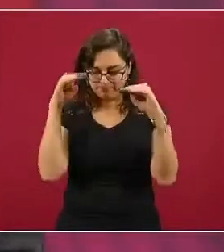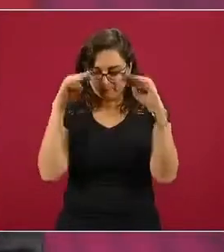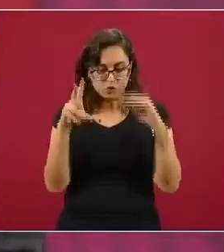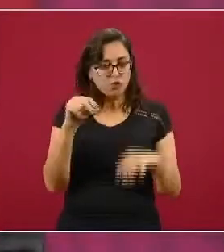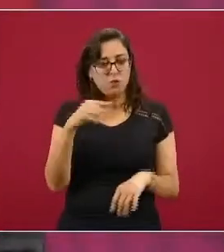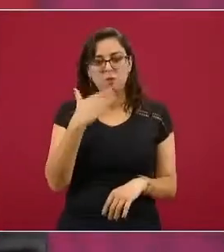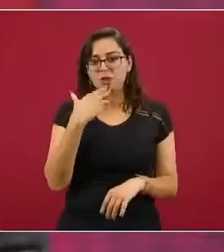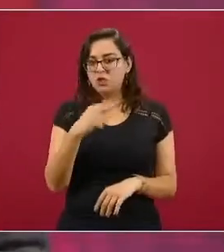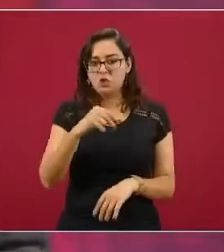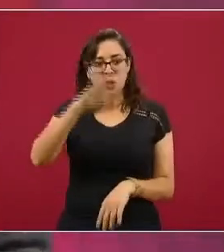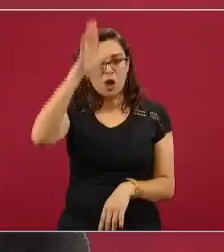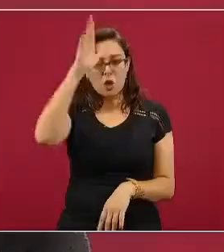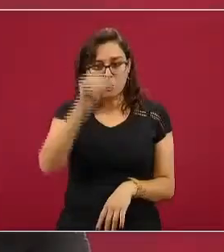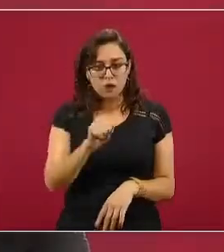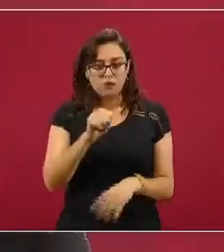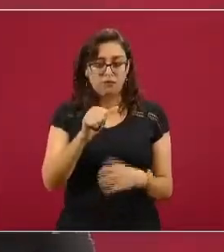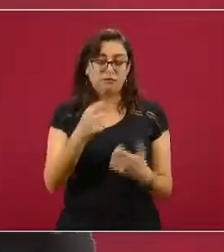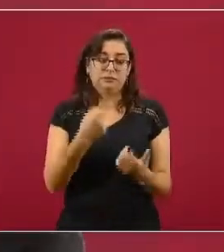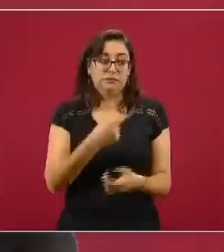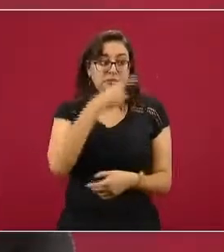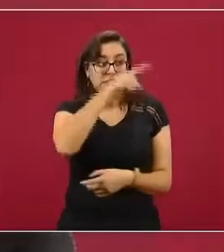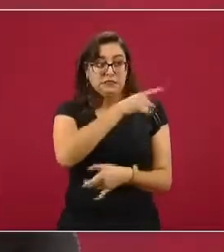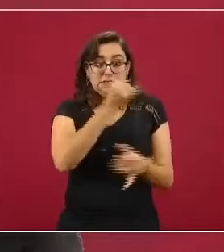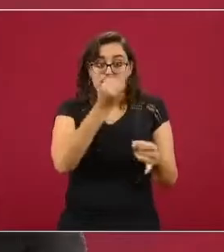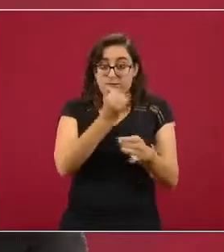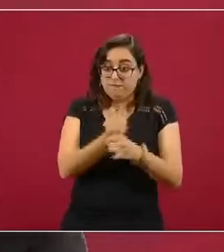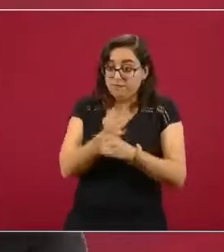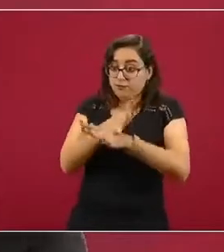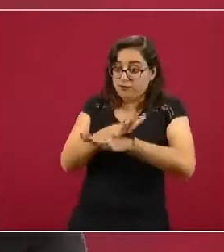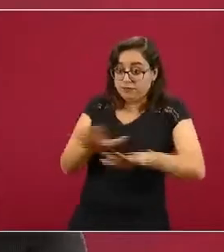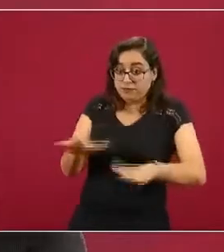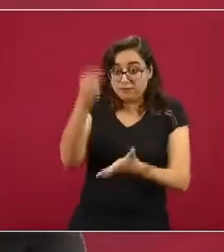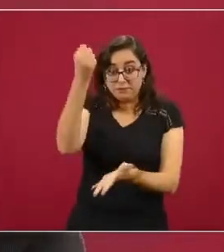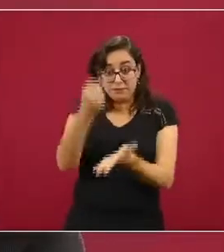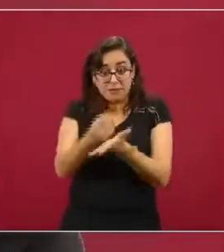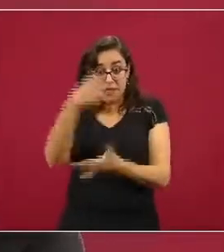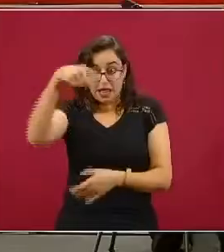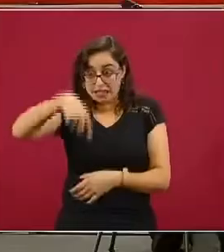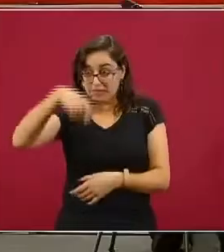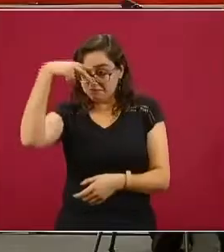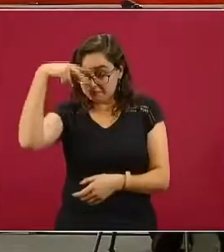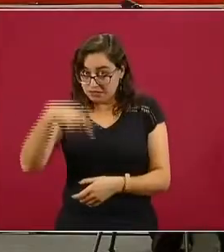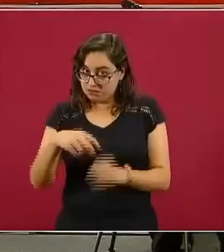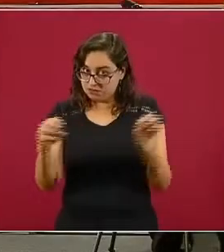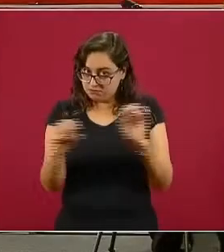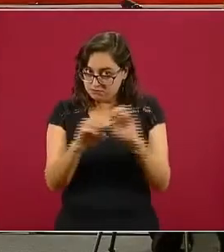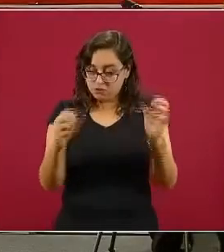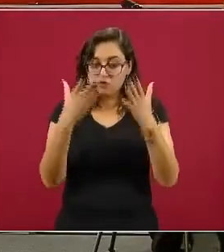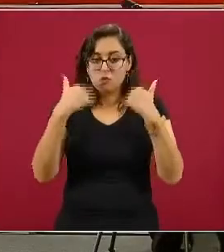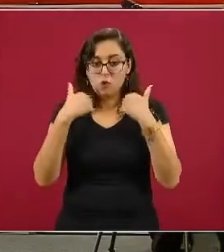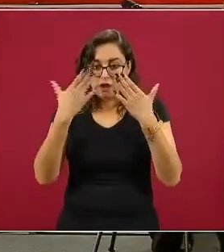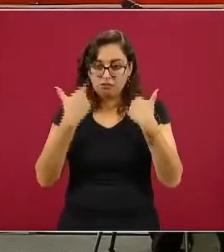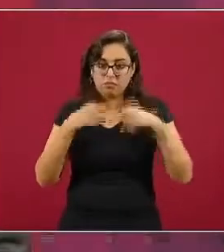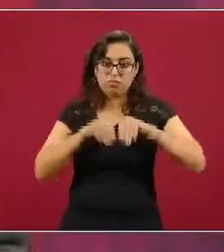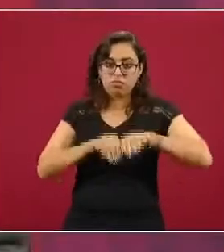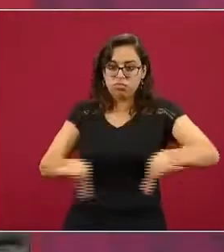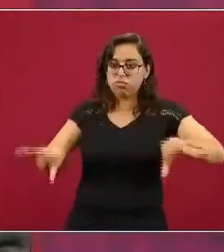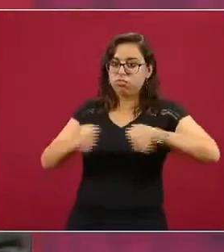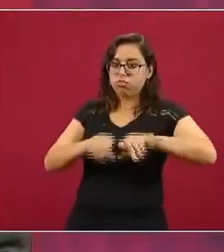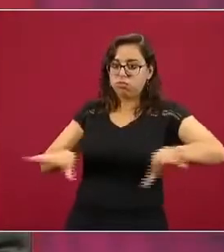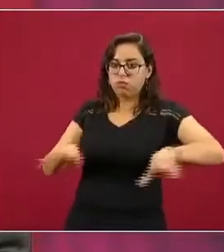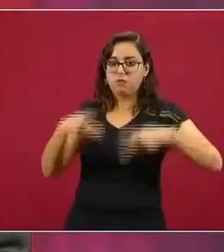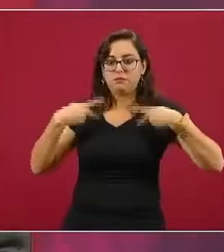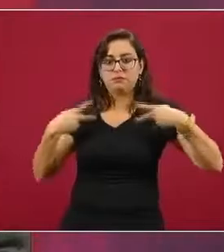distribuir información, primero de un producto que no tiene registro sanitario en México, confunde a la población y genera